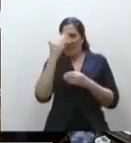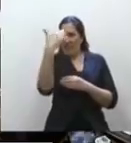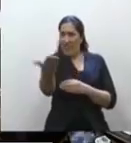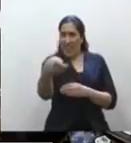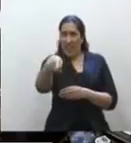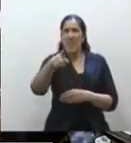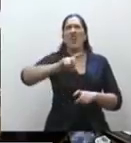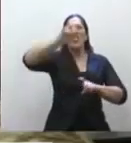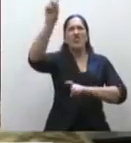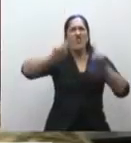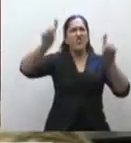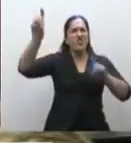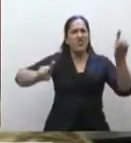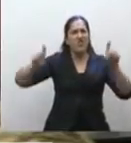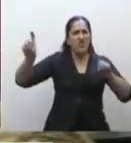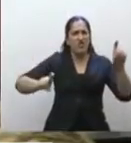fue pintado